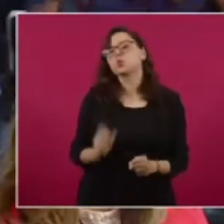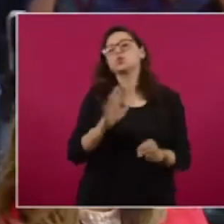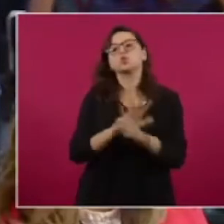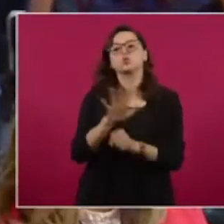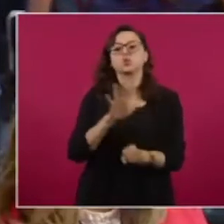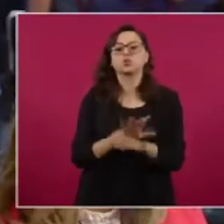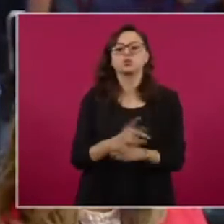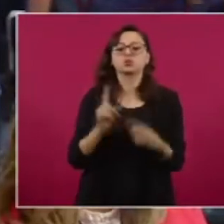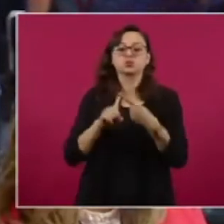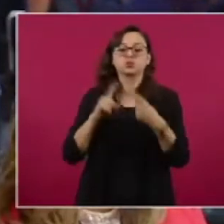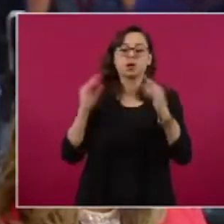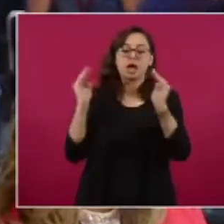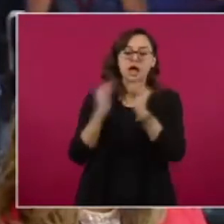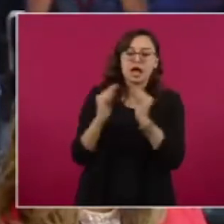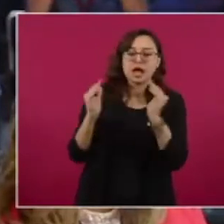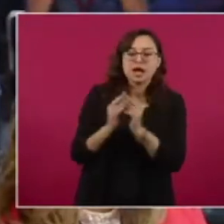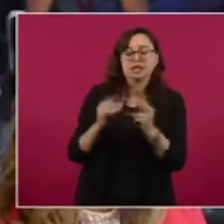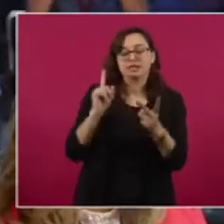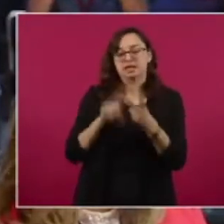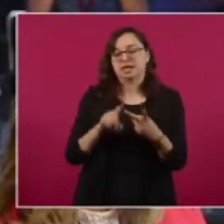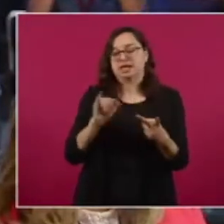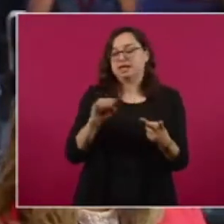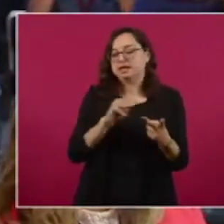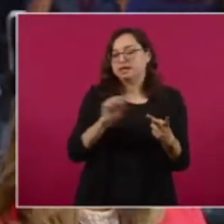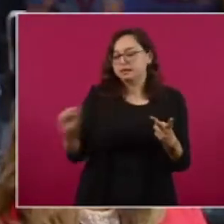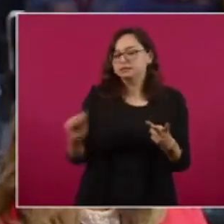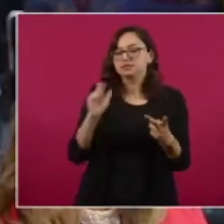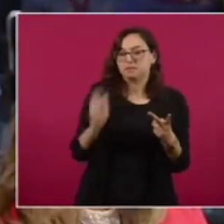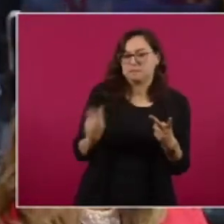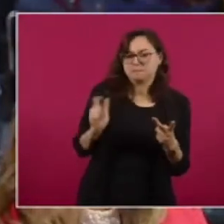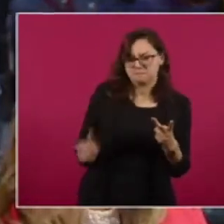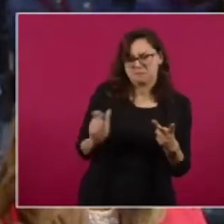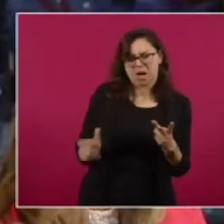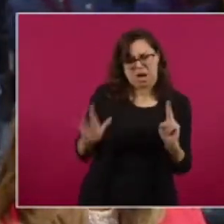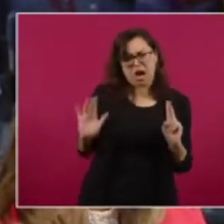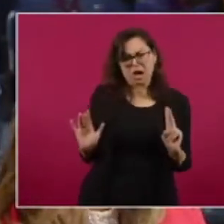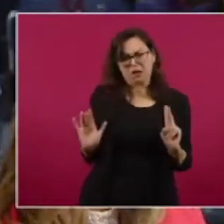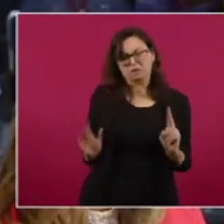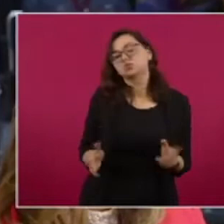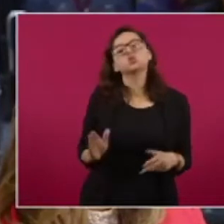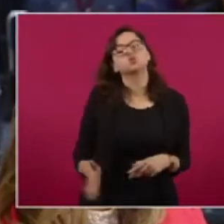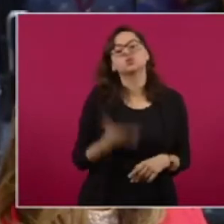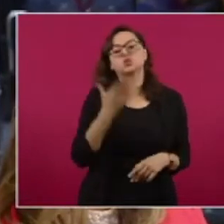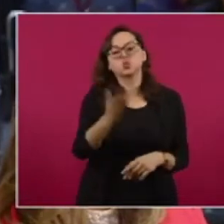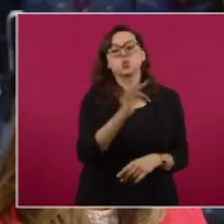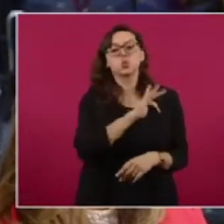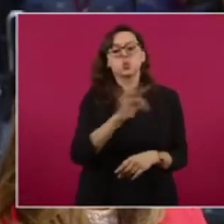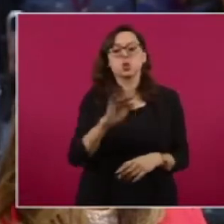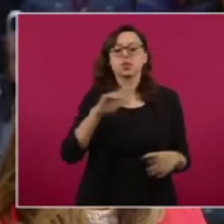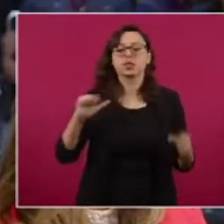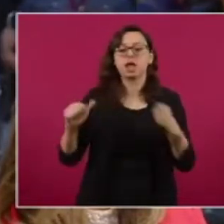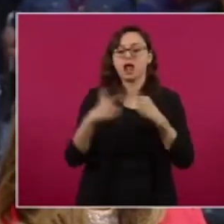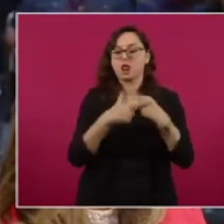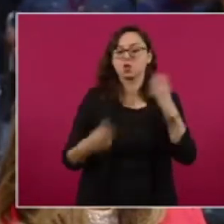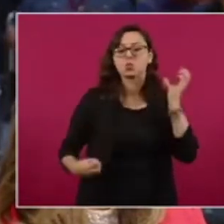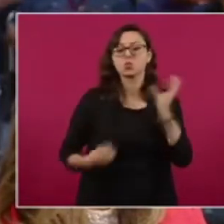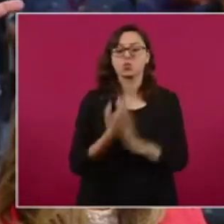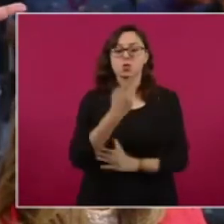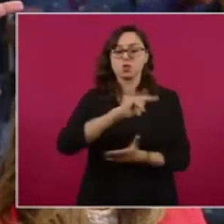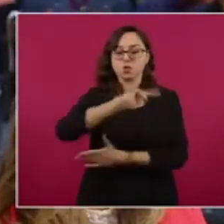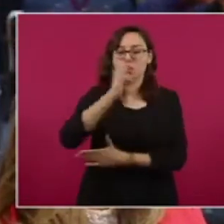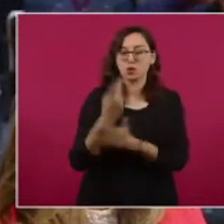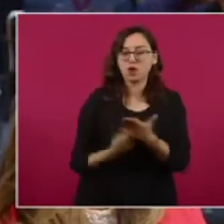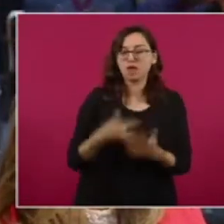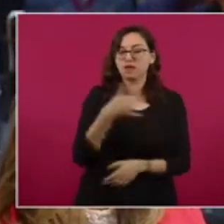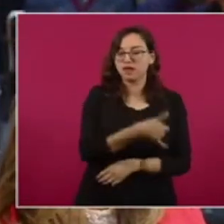vivienda y poder pagar su seguro social. Ellos le están pidiendo que si usted puede crear un programa en conjunto entre el